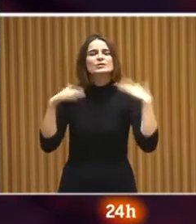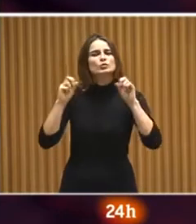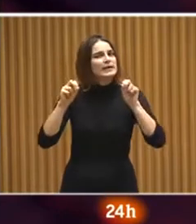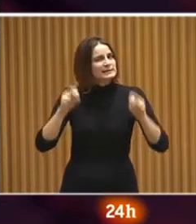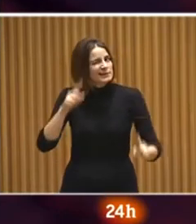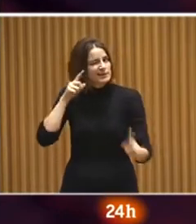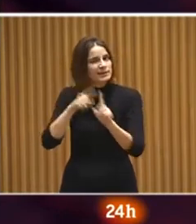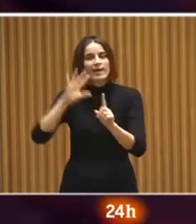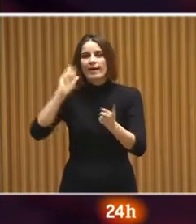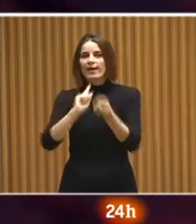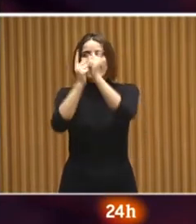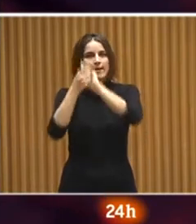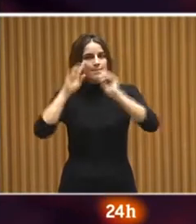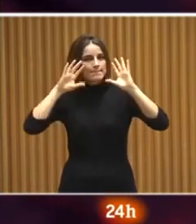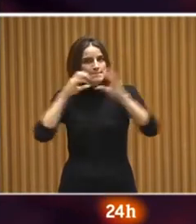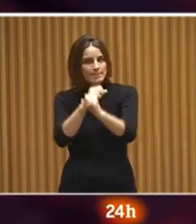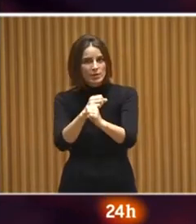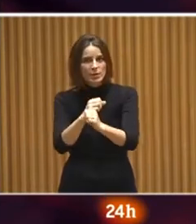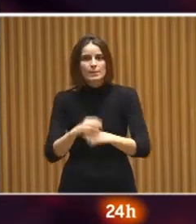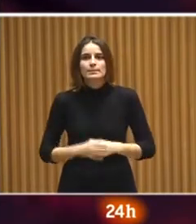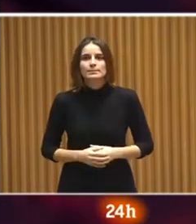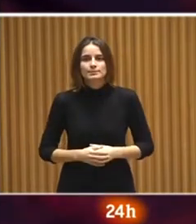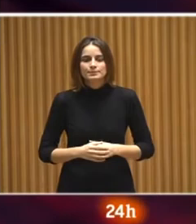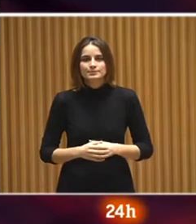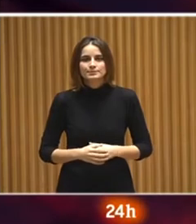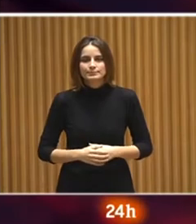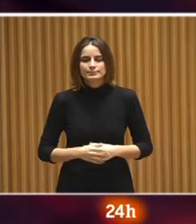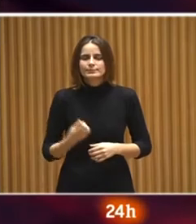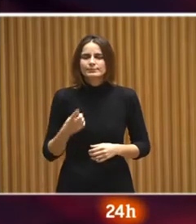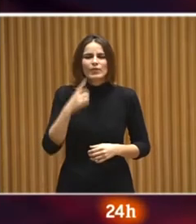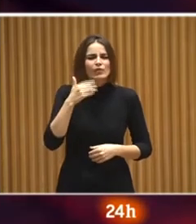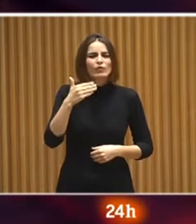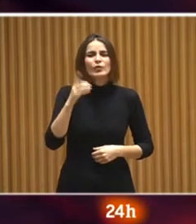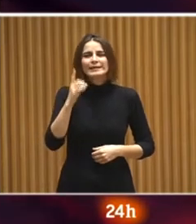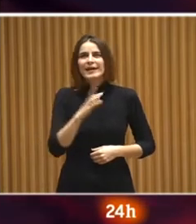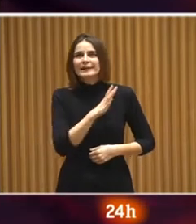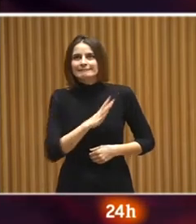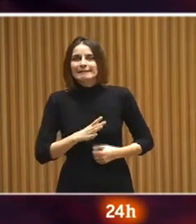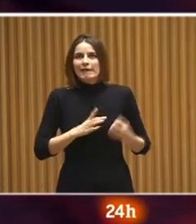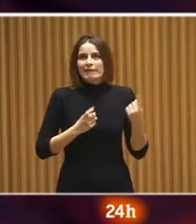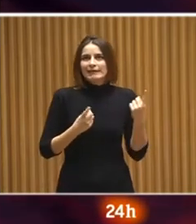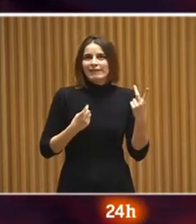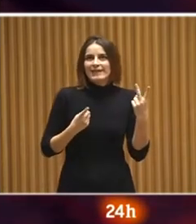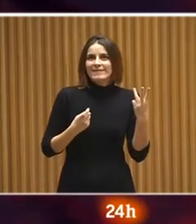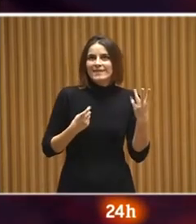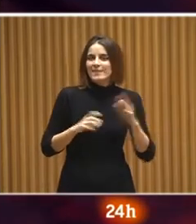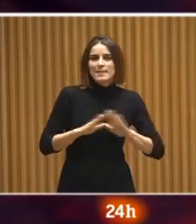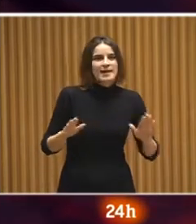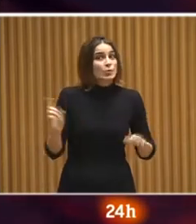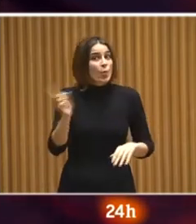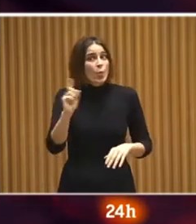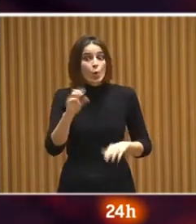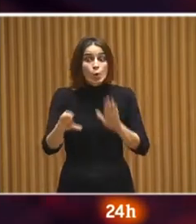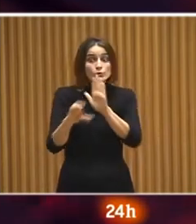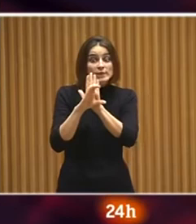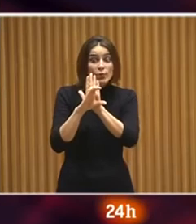esas expresas tareas pendientes. Se encuentra también en hacer de todos los contenidos constitucionales inmediatos una